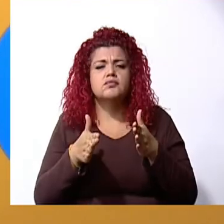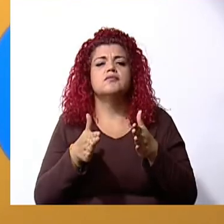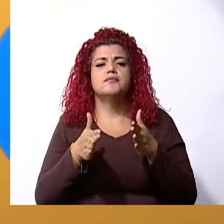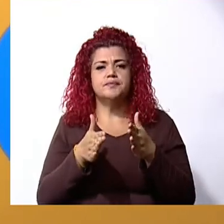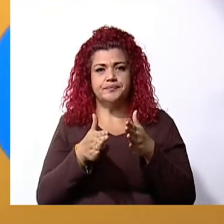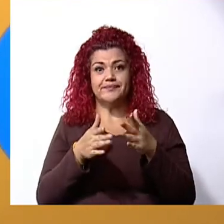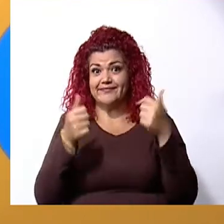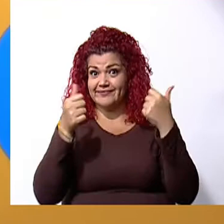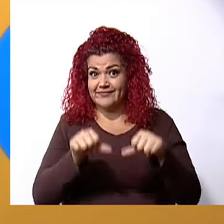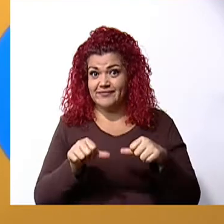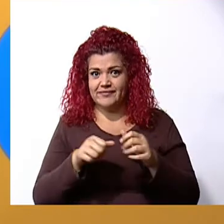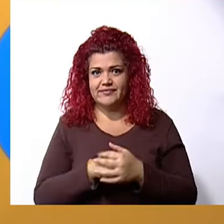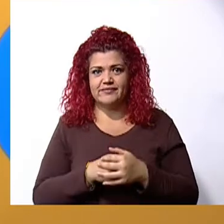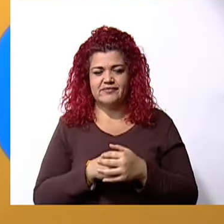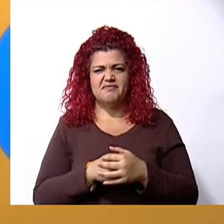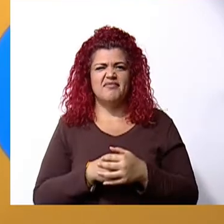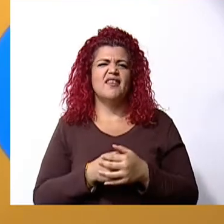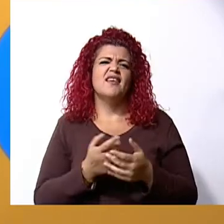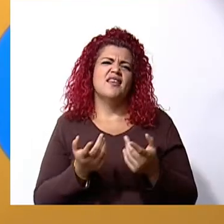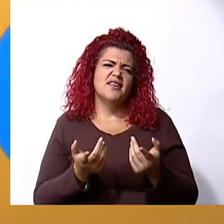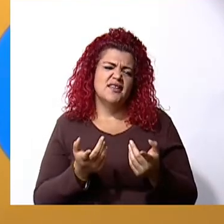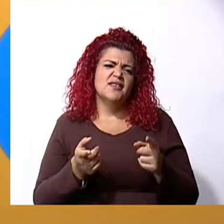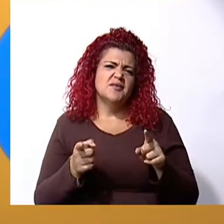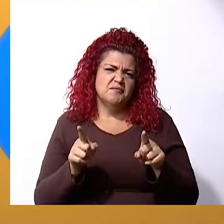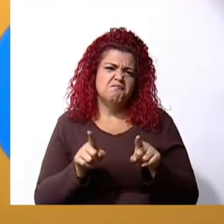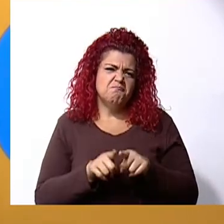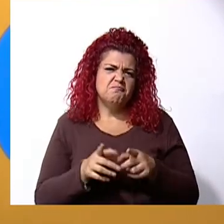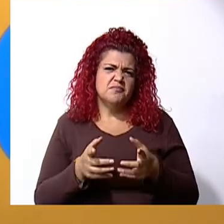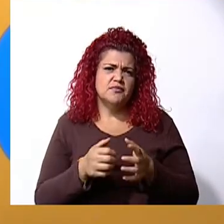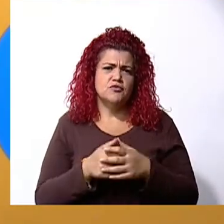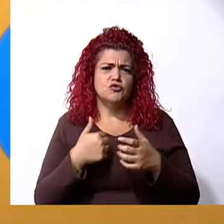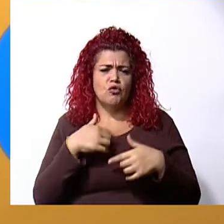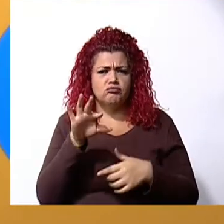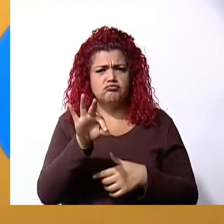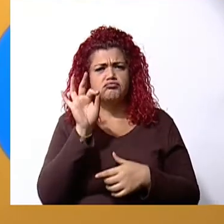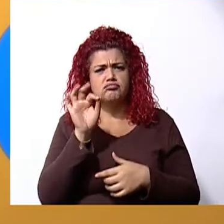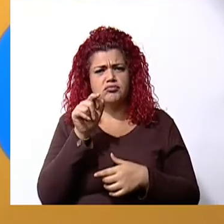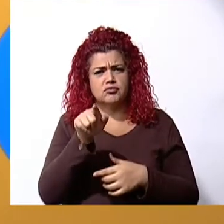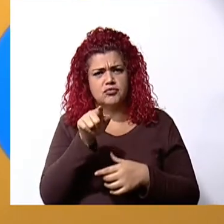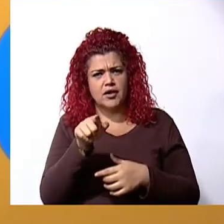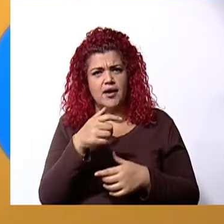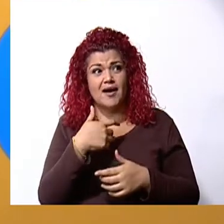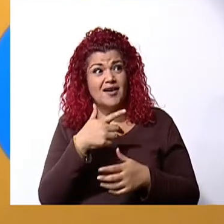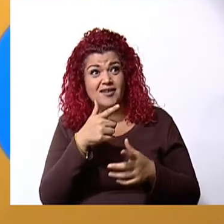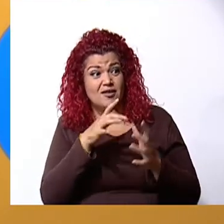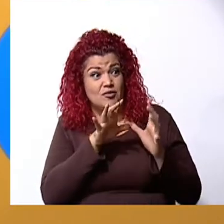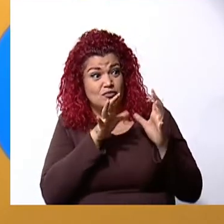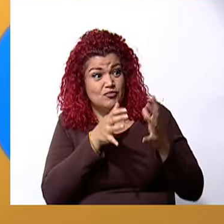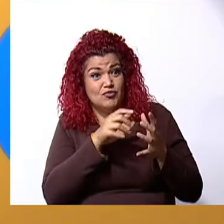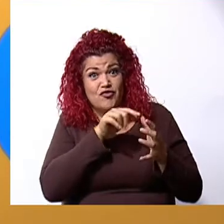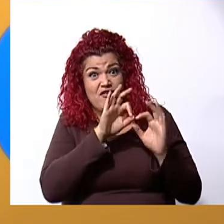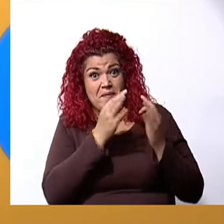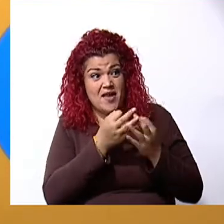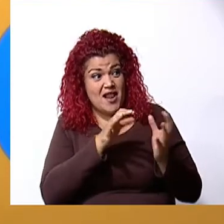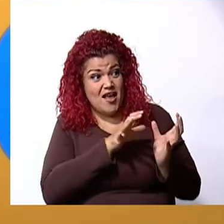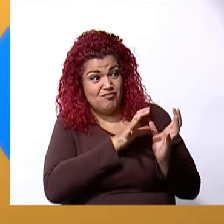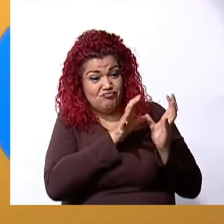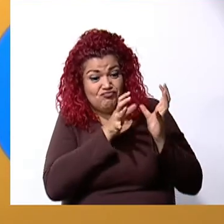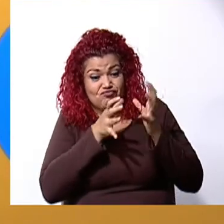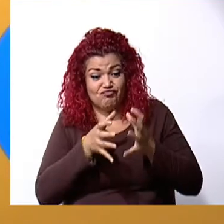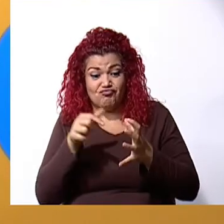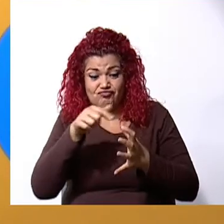concentración, ¿de acuerdo? Y además de eso, los invito a que le digan a su burbuja familiar que